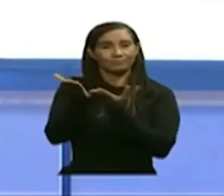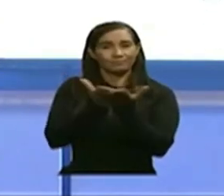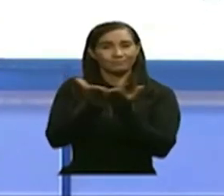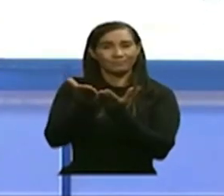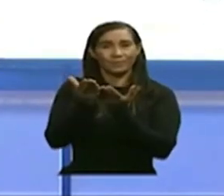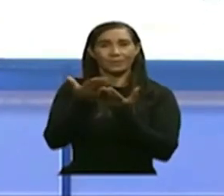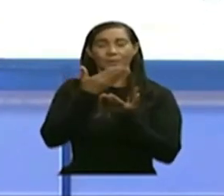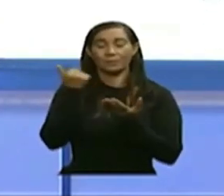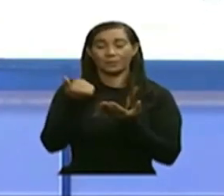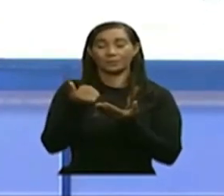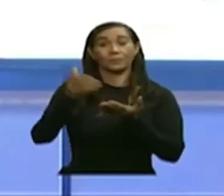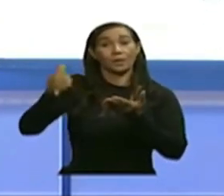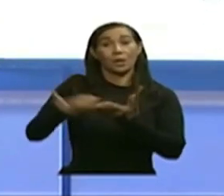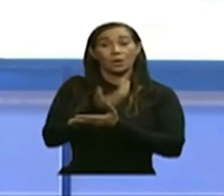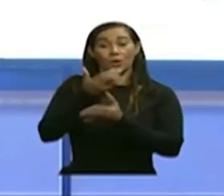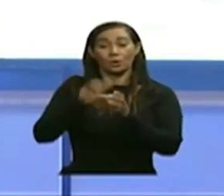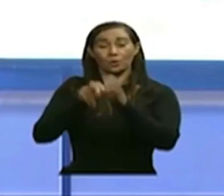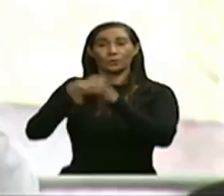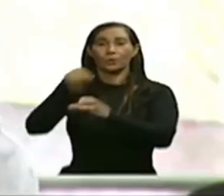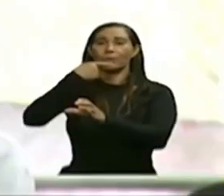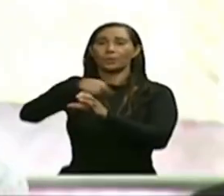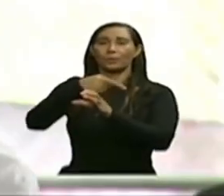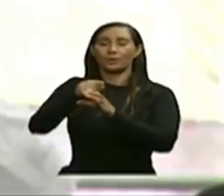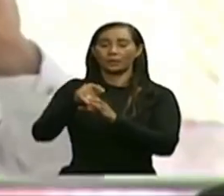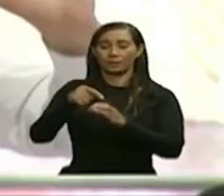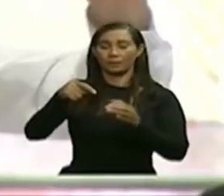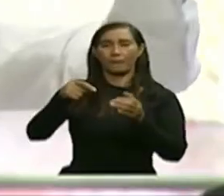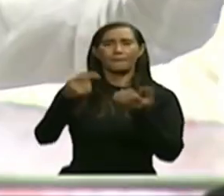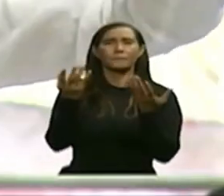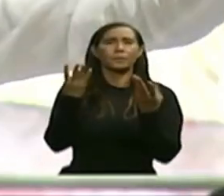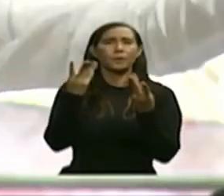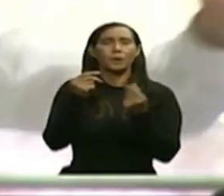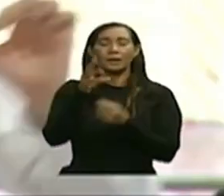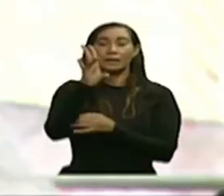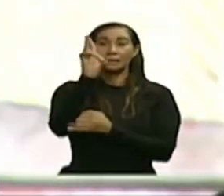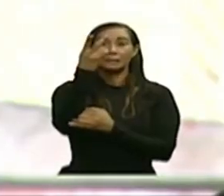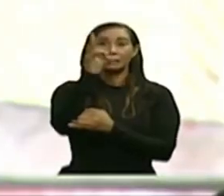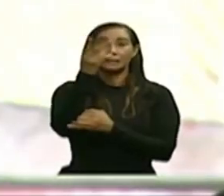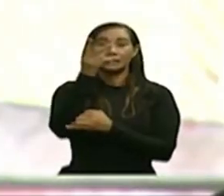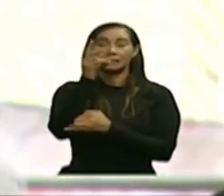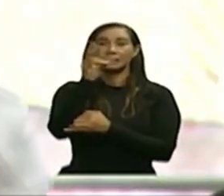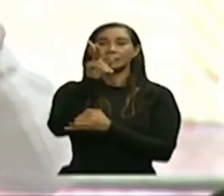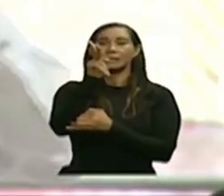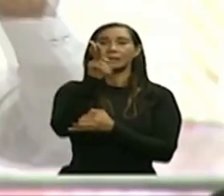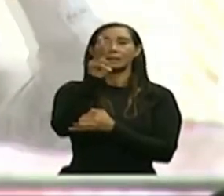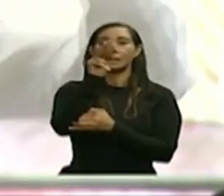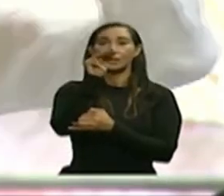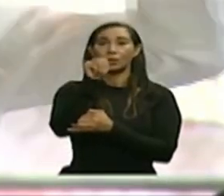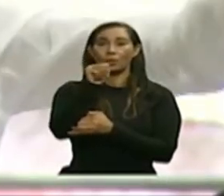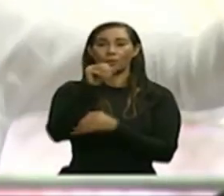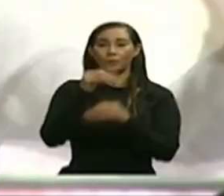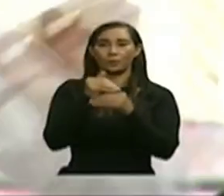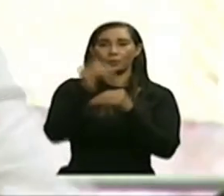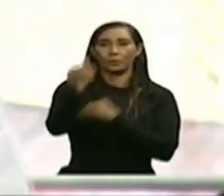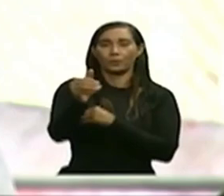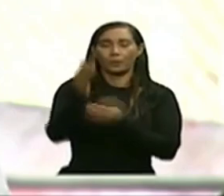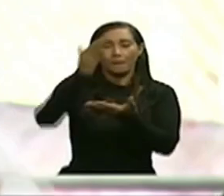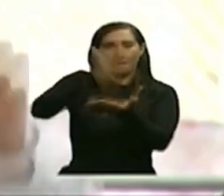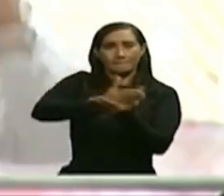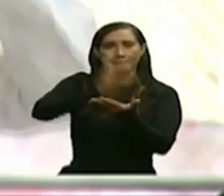se ha mencionado, tendrá 17 kilómetros de longitud, 69